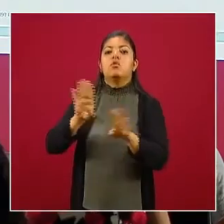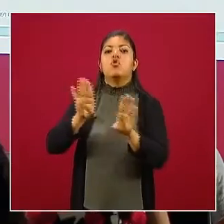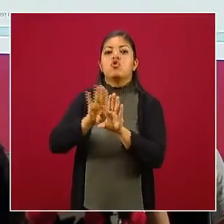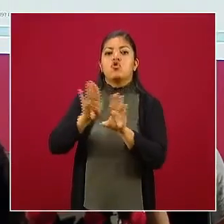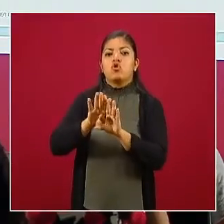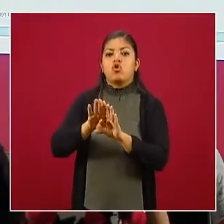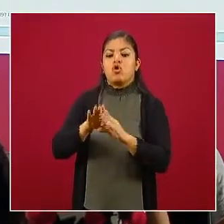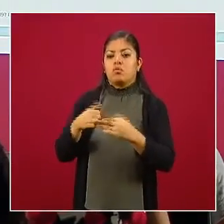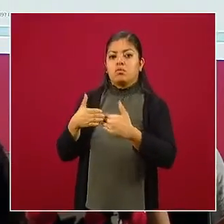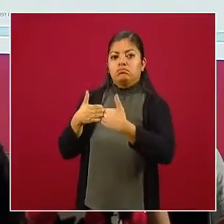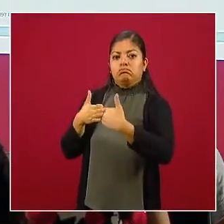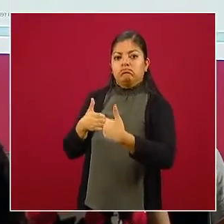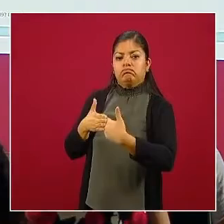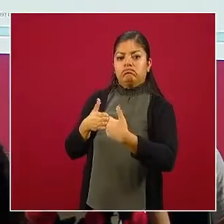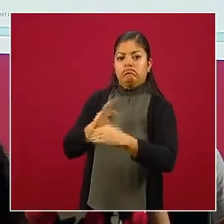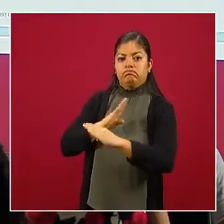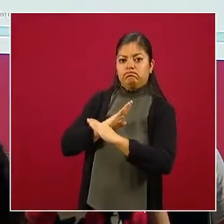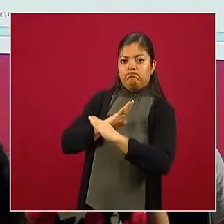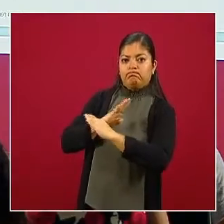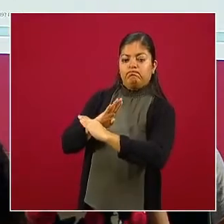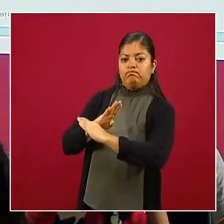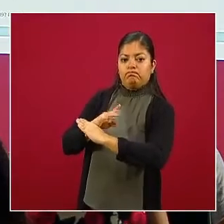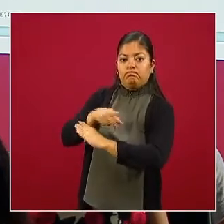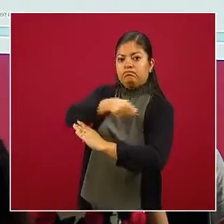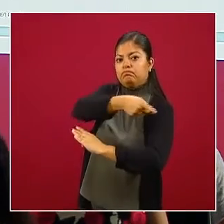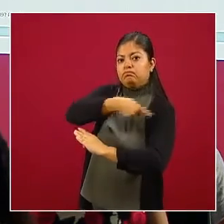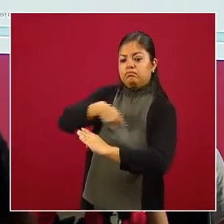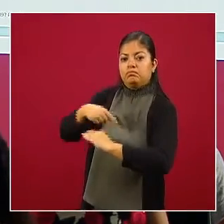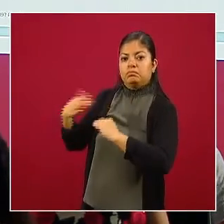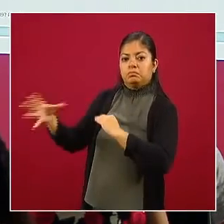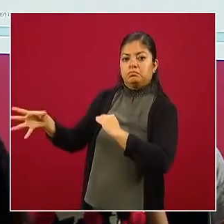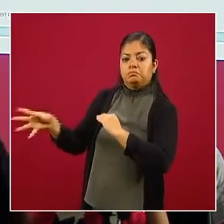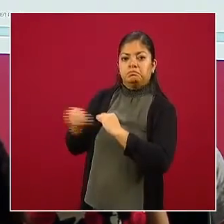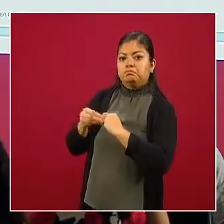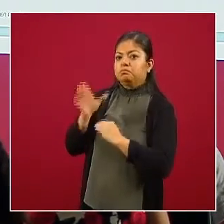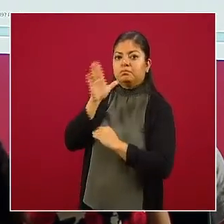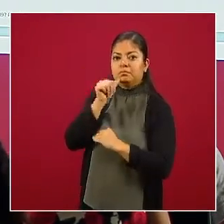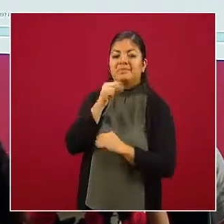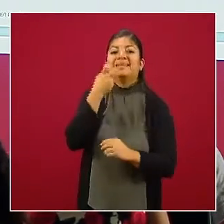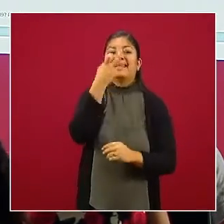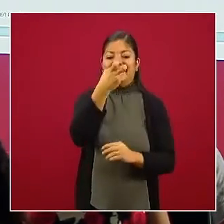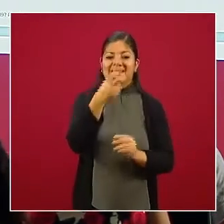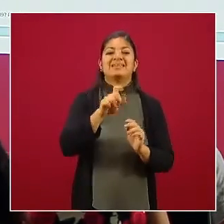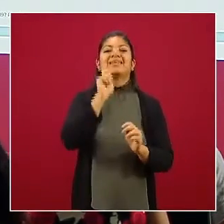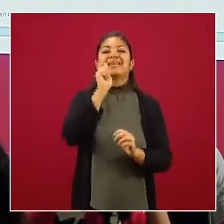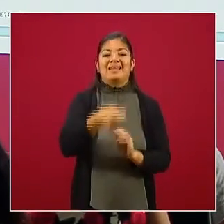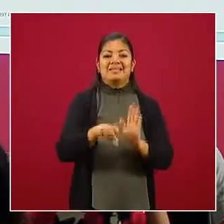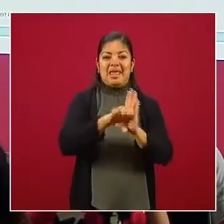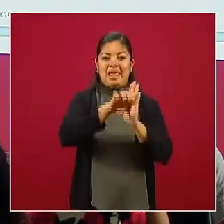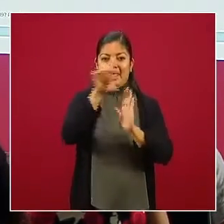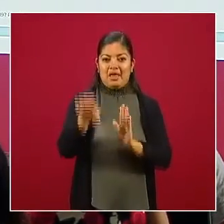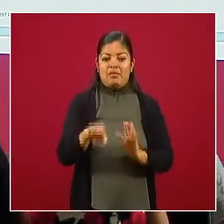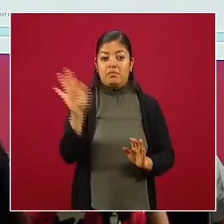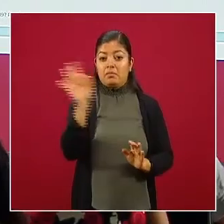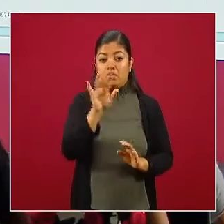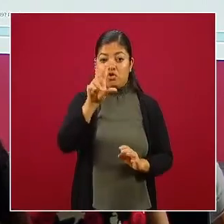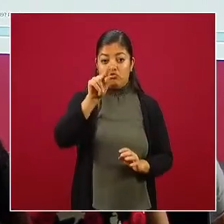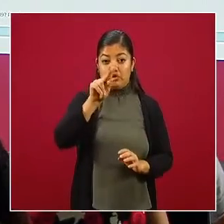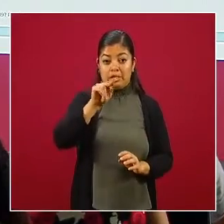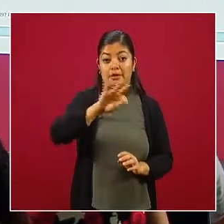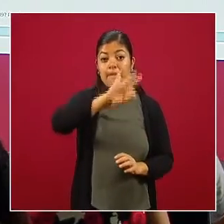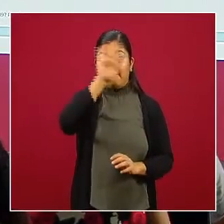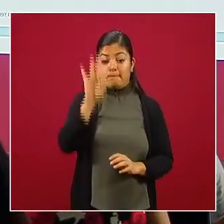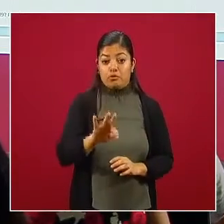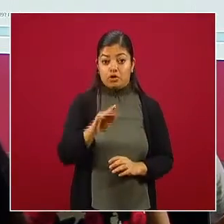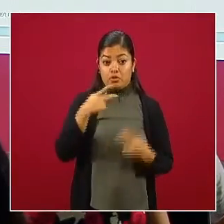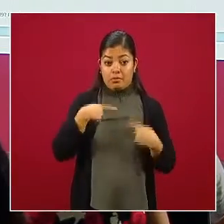a esos contagios. Y esa es la idea de lo que se pone aquí como un ejemplo hipotético. Si el 80% de la población es